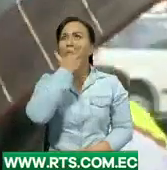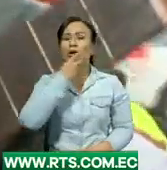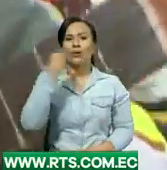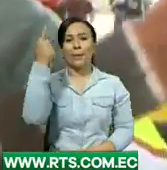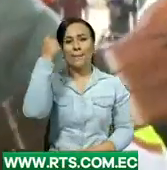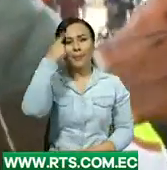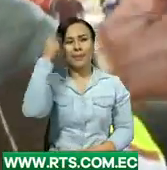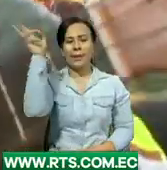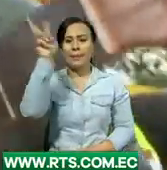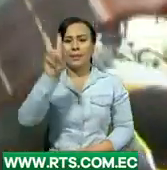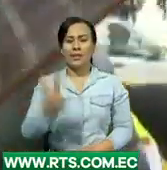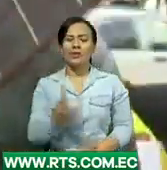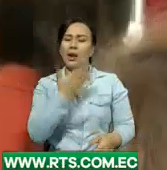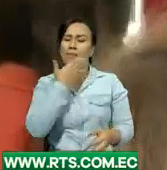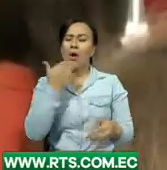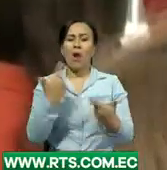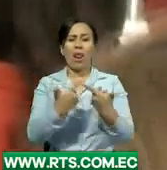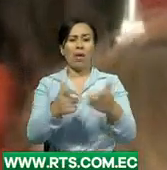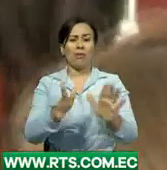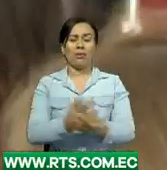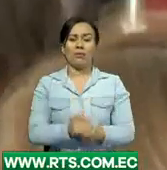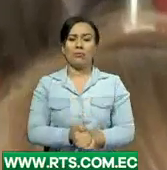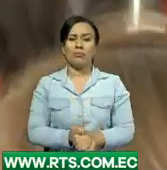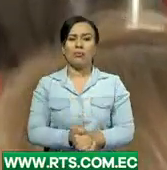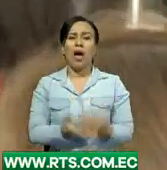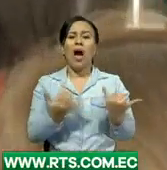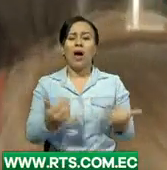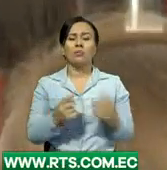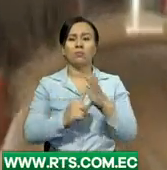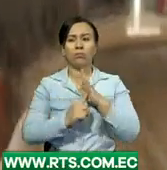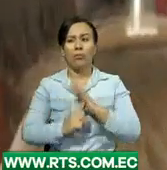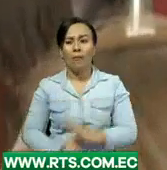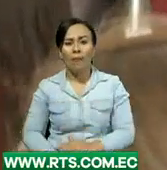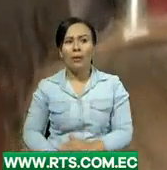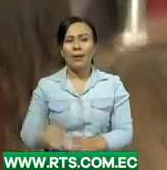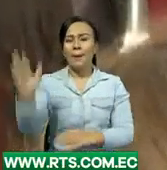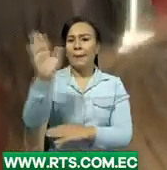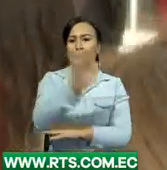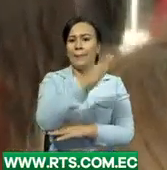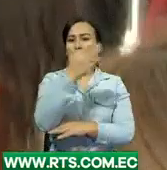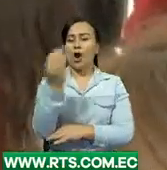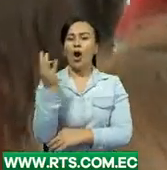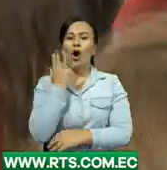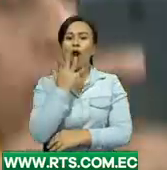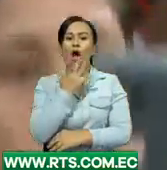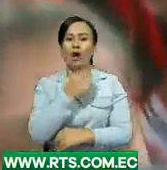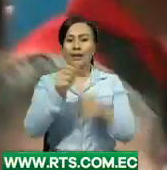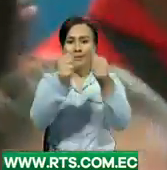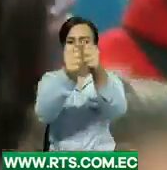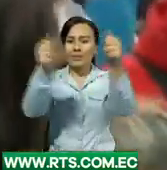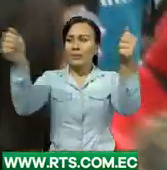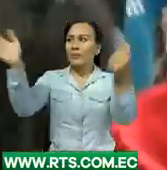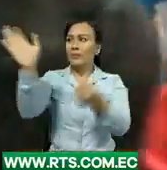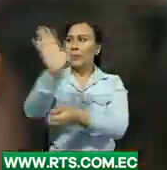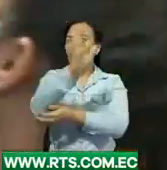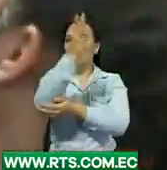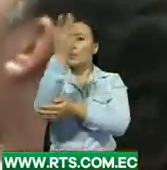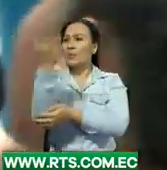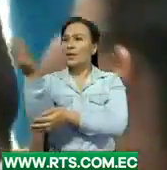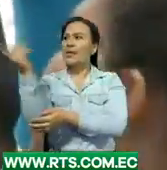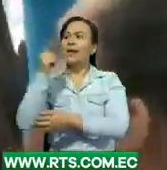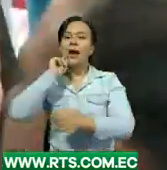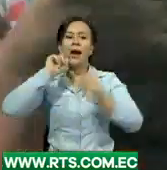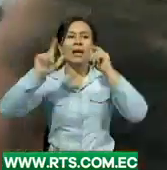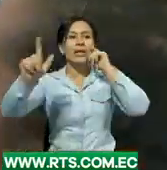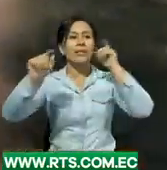en una Venezuela libre mucho más. Con banderas, camisetas, tricolores, gorras y carteles, gritaron sus consignas y cantaban a